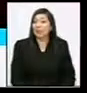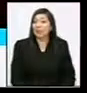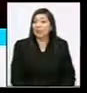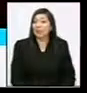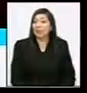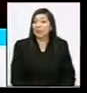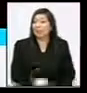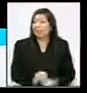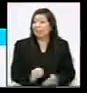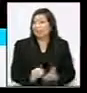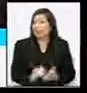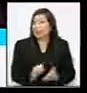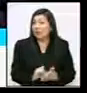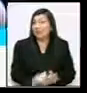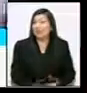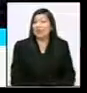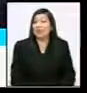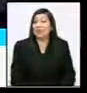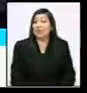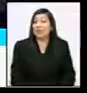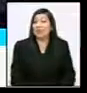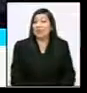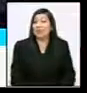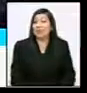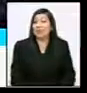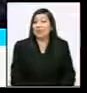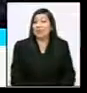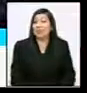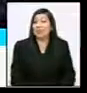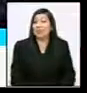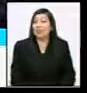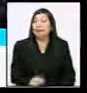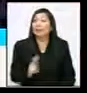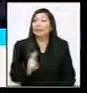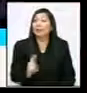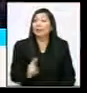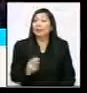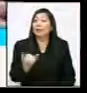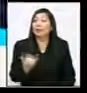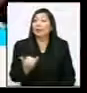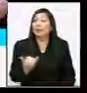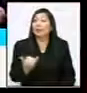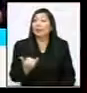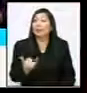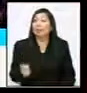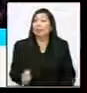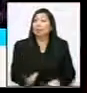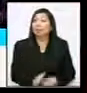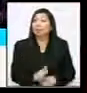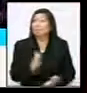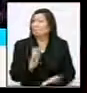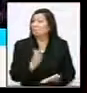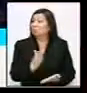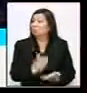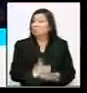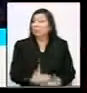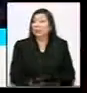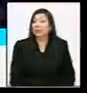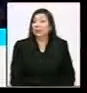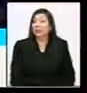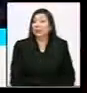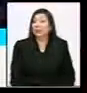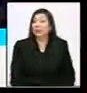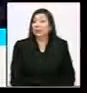De forma tal que lo que se está viendo hoy en día en forma absolutamente imparcial es